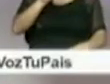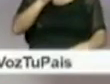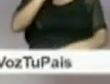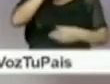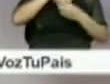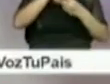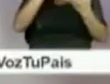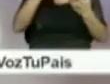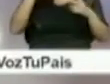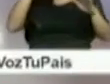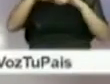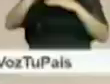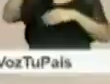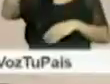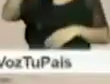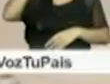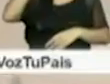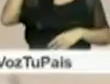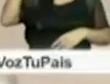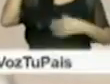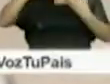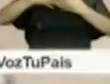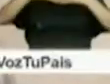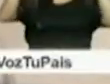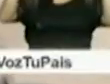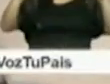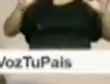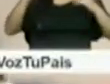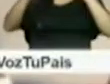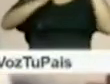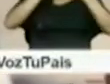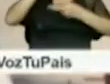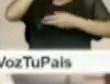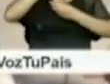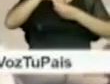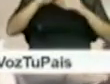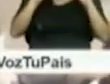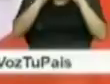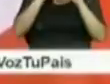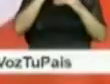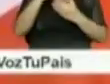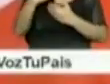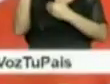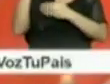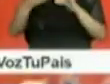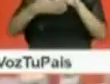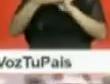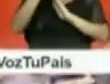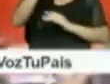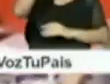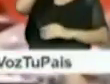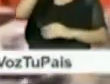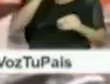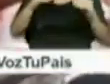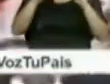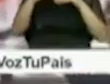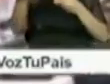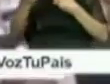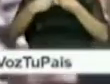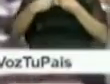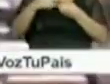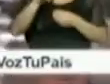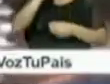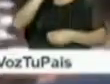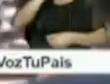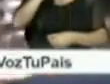otras actividades. El jefe de Estado chino, tras su visita a Ecuador, partió hacia Perú, en donde participará de la